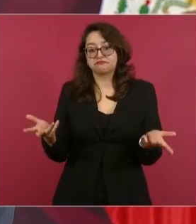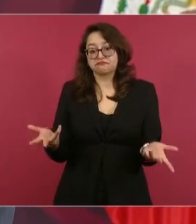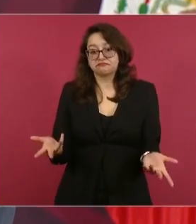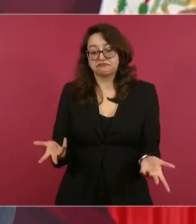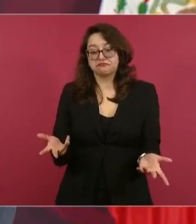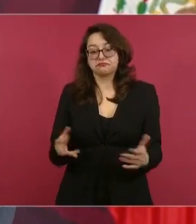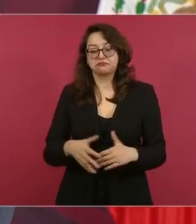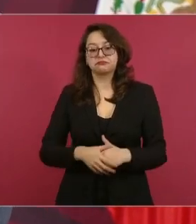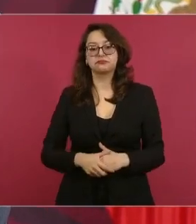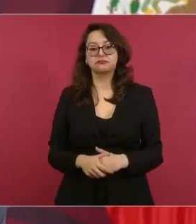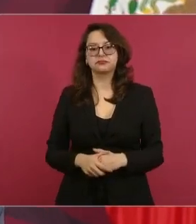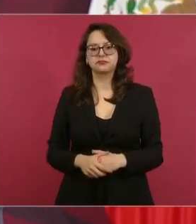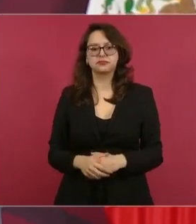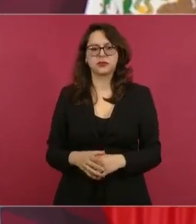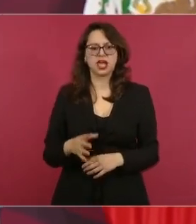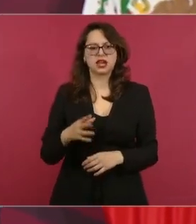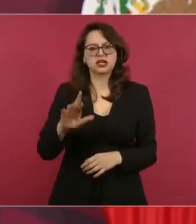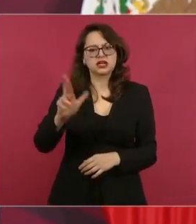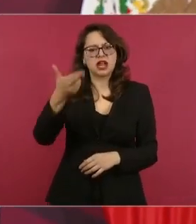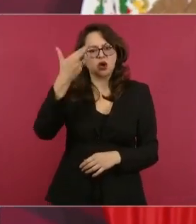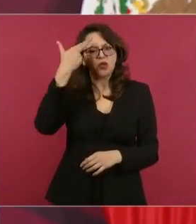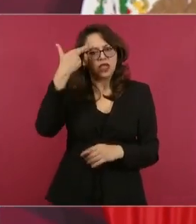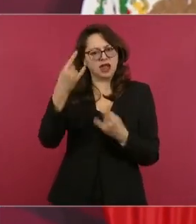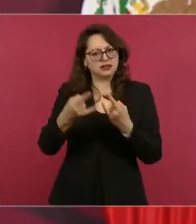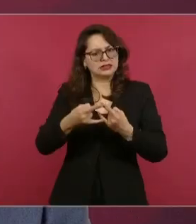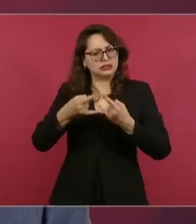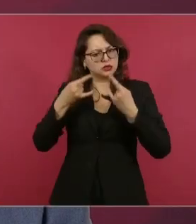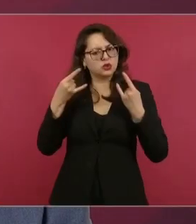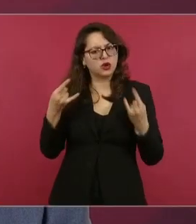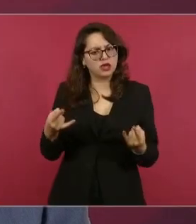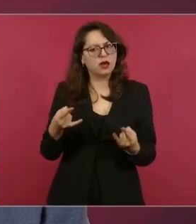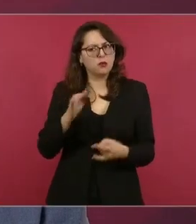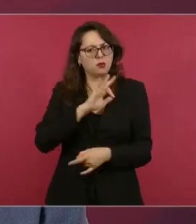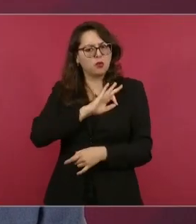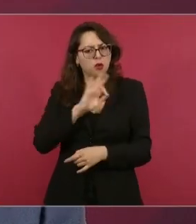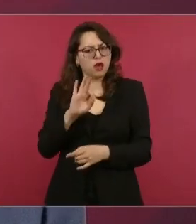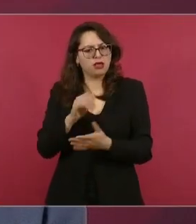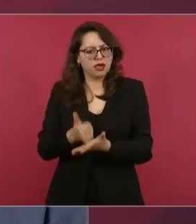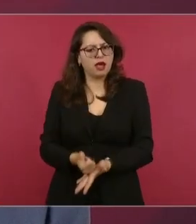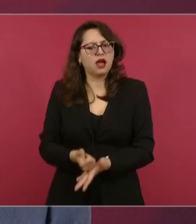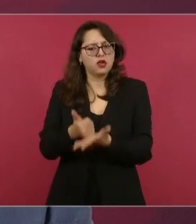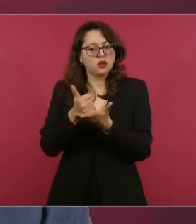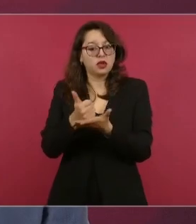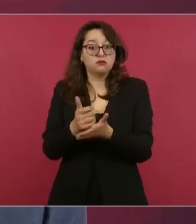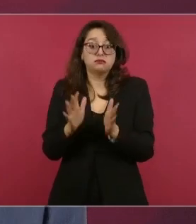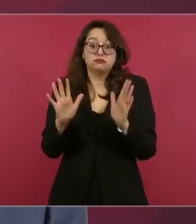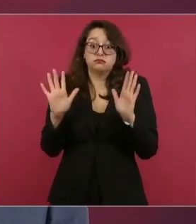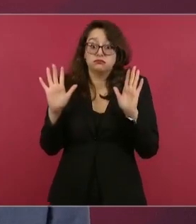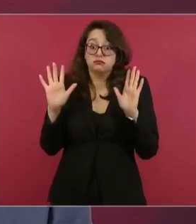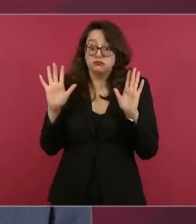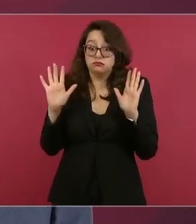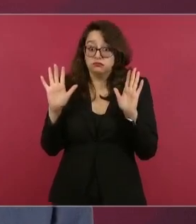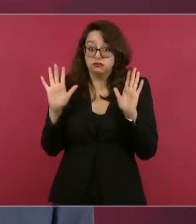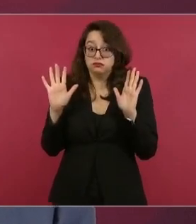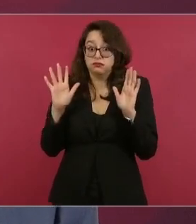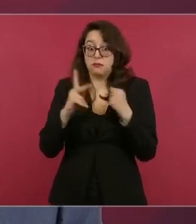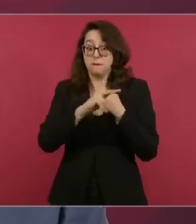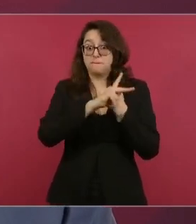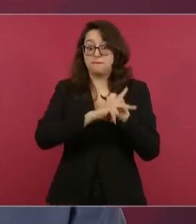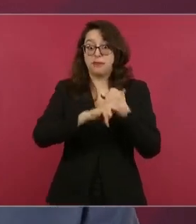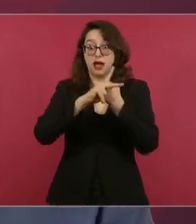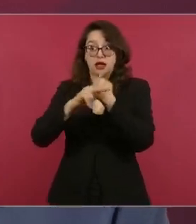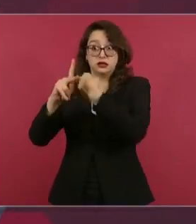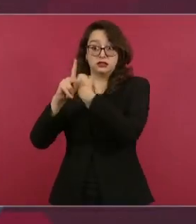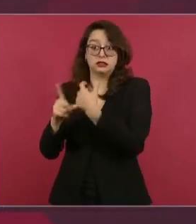experiencia que ayuda mucho en estos casos. Claro, cada pueblo tiene